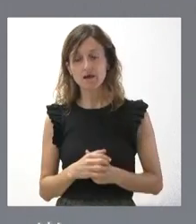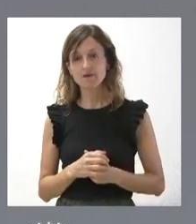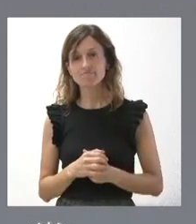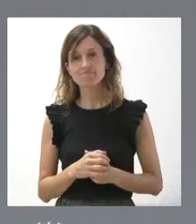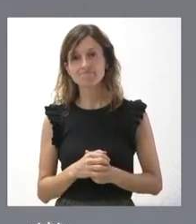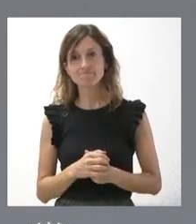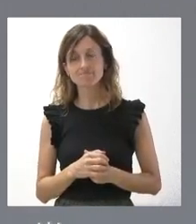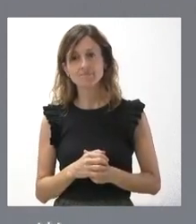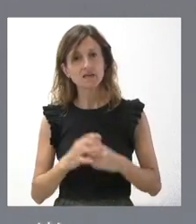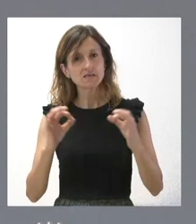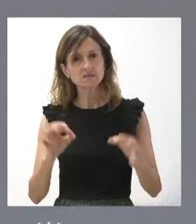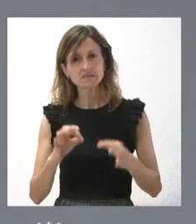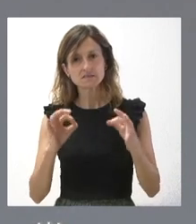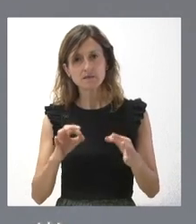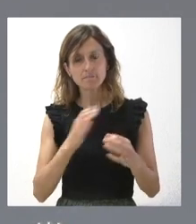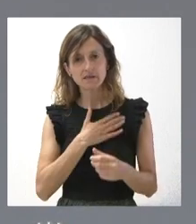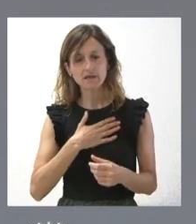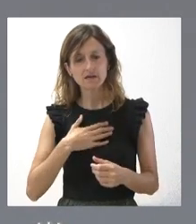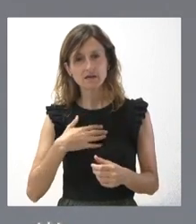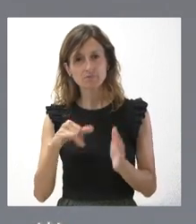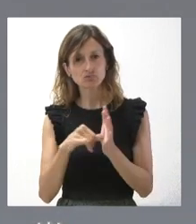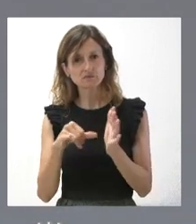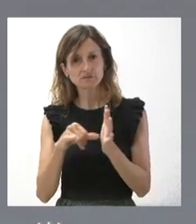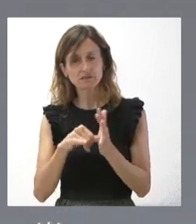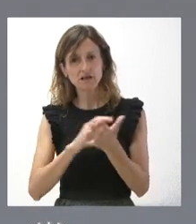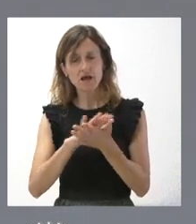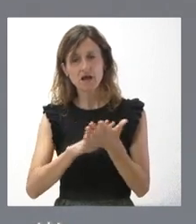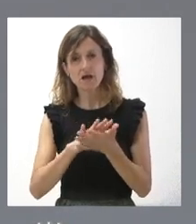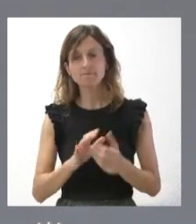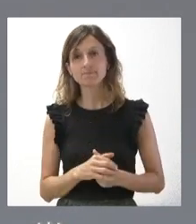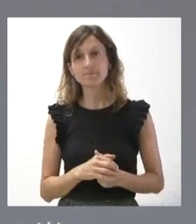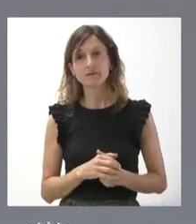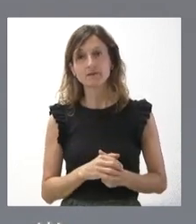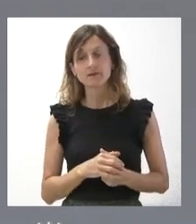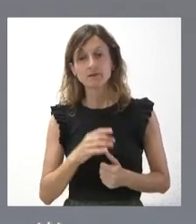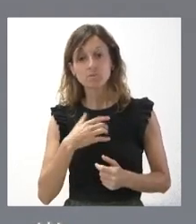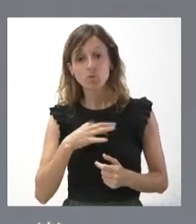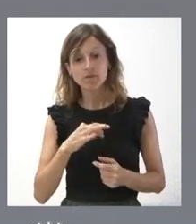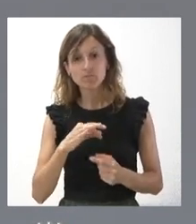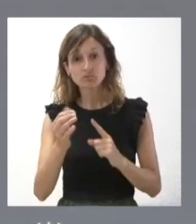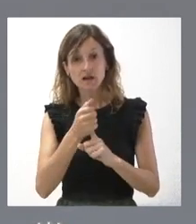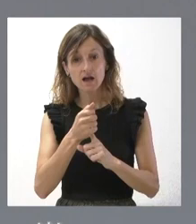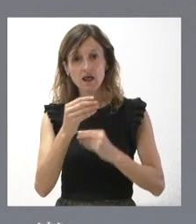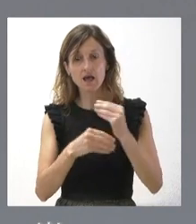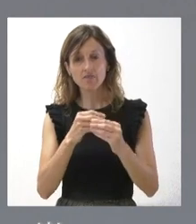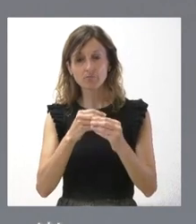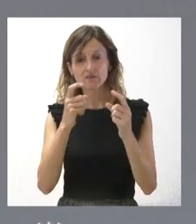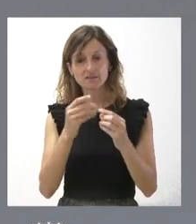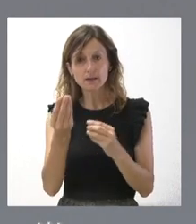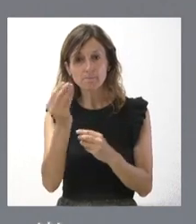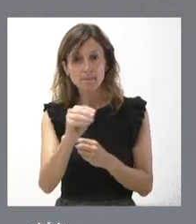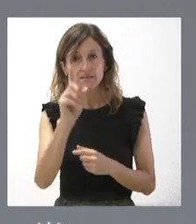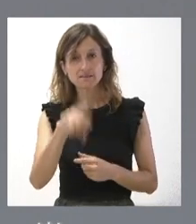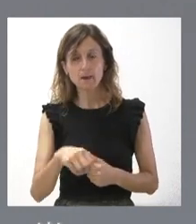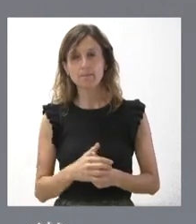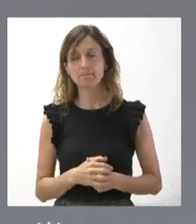siempre lo hemos tenido muy presente y lo seguimos teniendo presente y llegamos hasta donde podemos llegar y un poco más allá de donde podemos